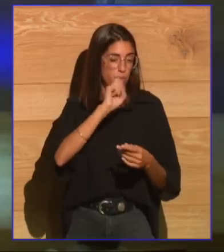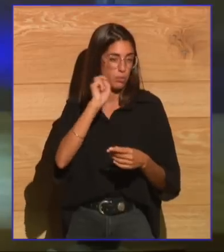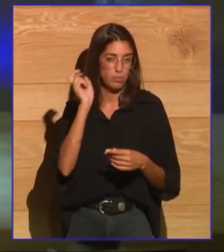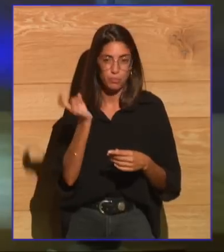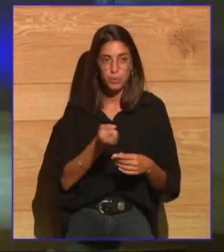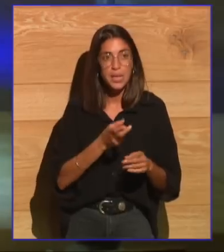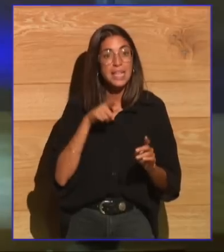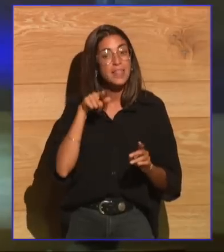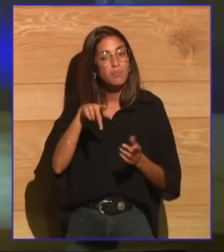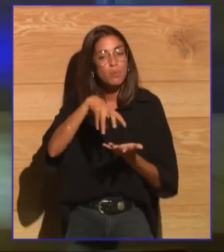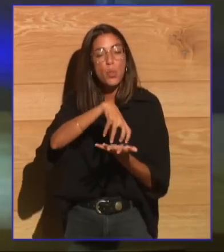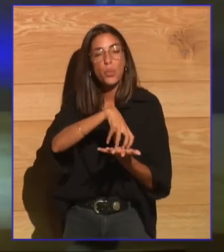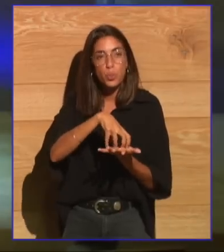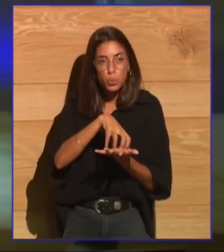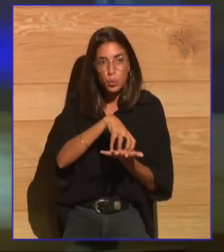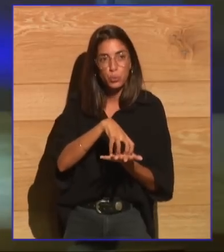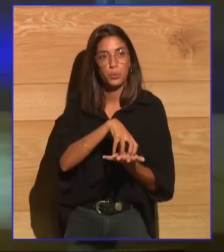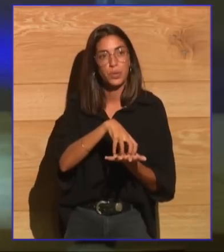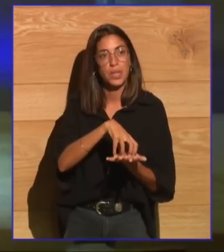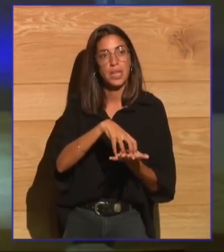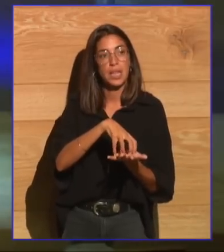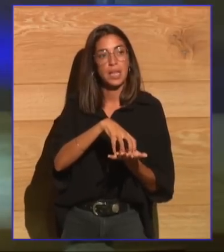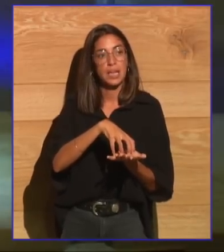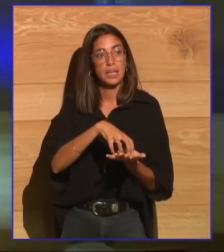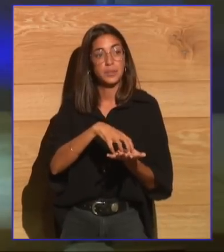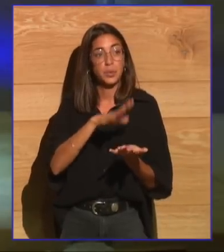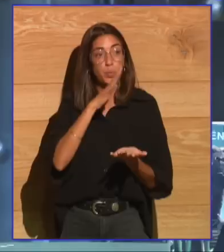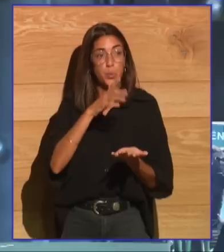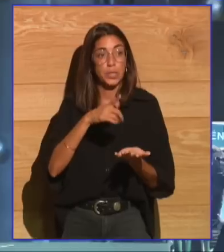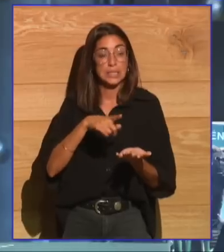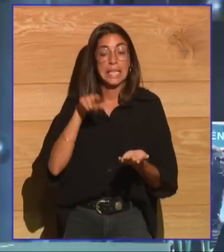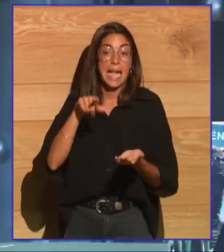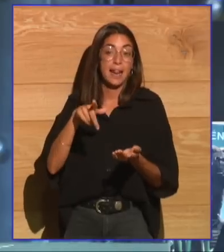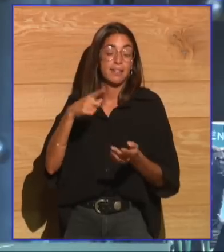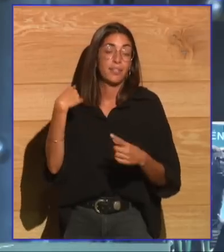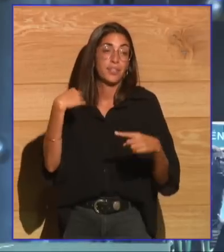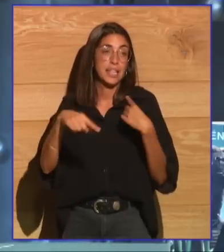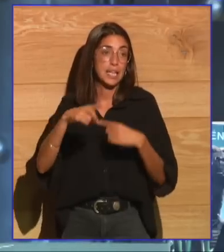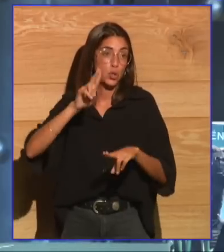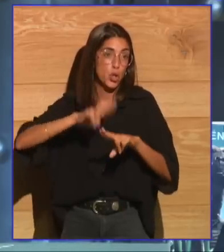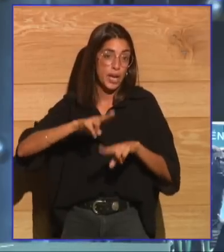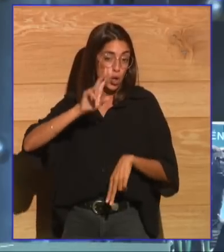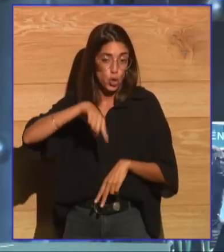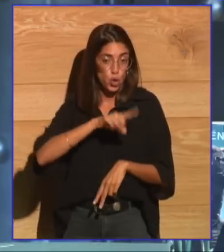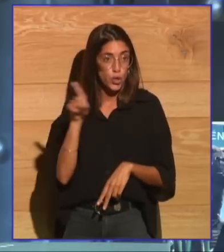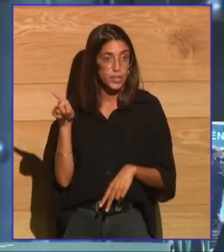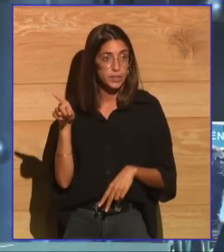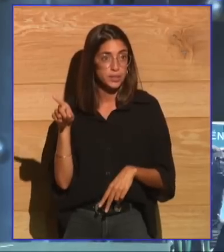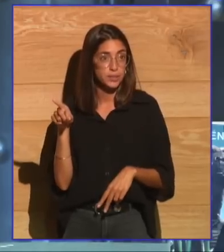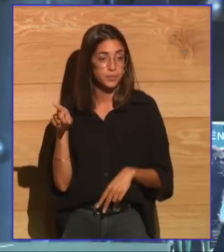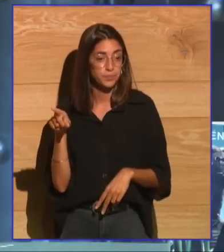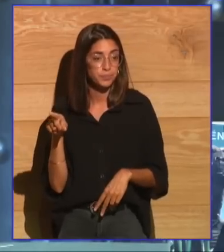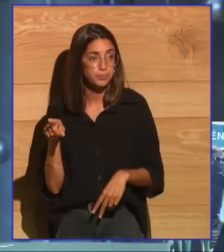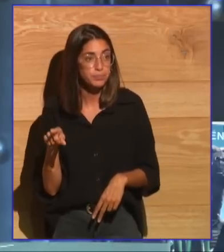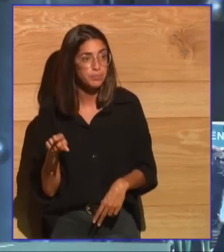y él duda mucho que hacer él personalmente esa película precisamente por no ser un director negro ahora mismo el primero sible no estoy entrando en el